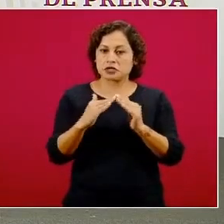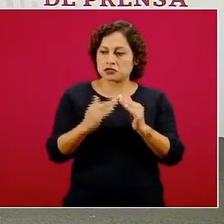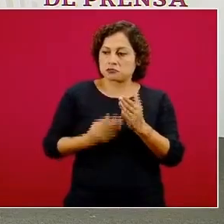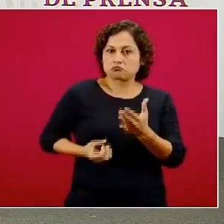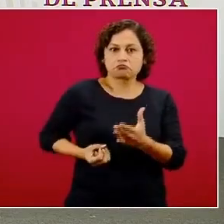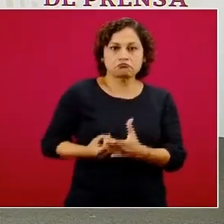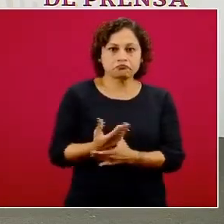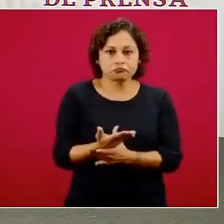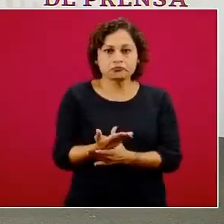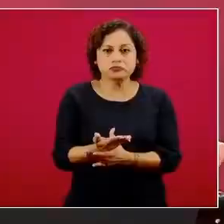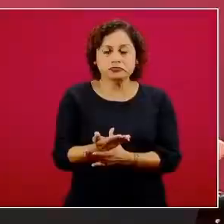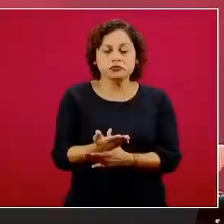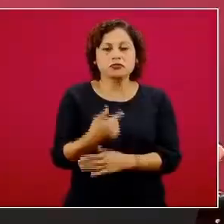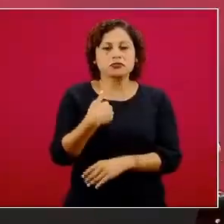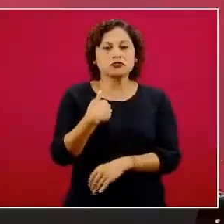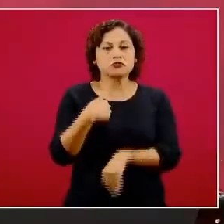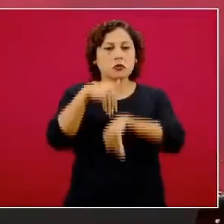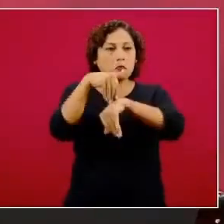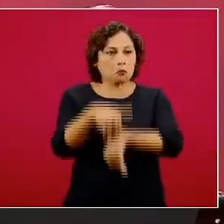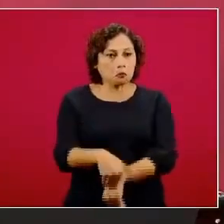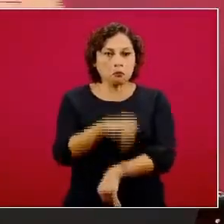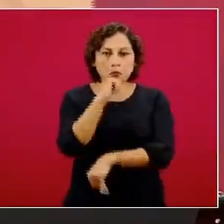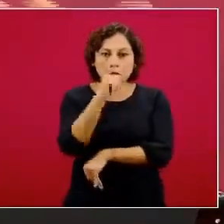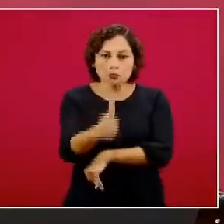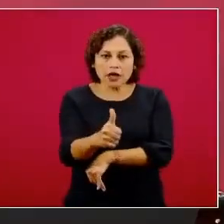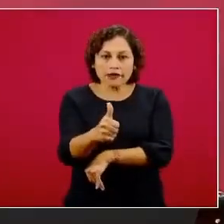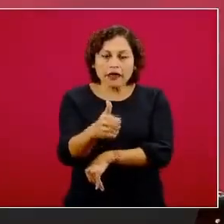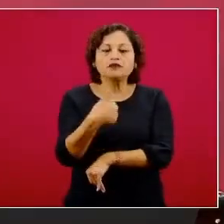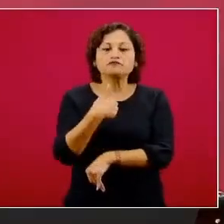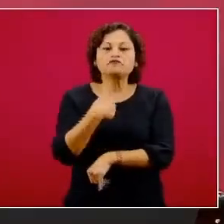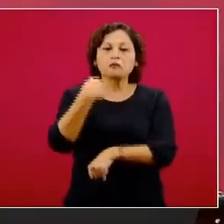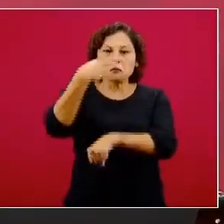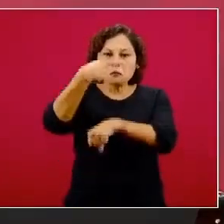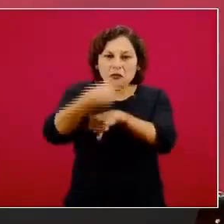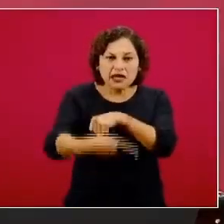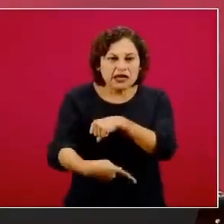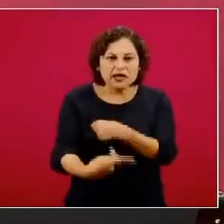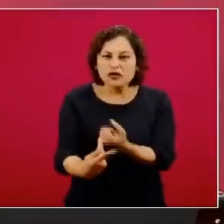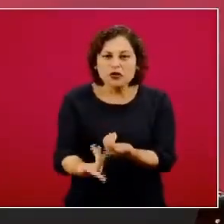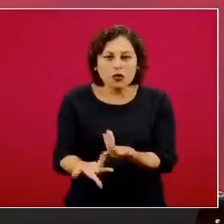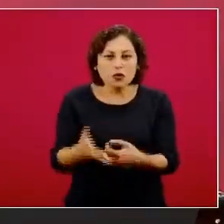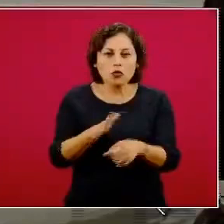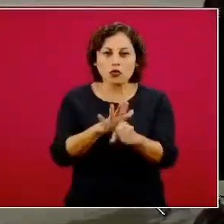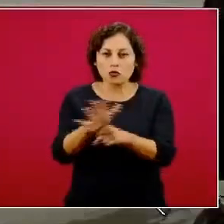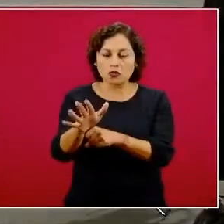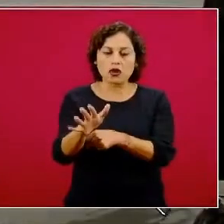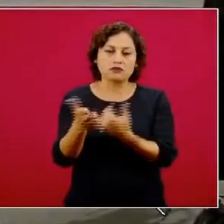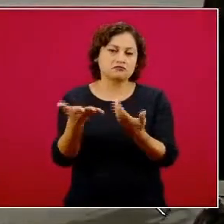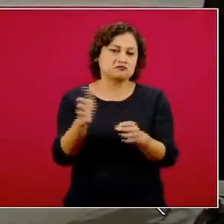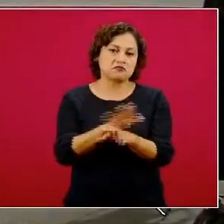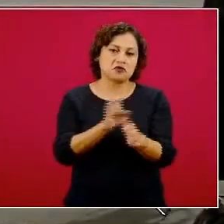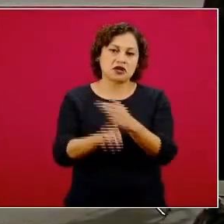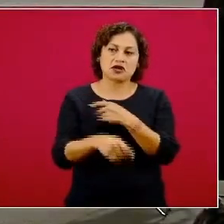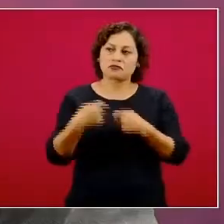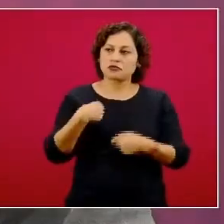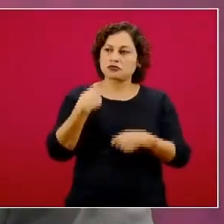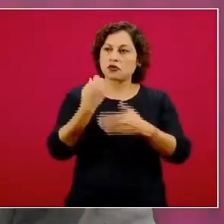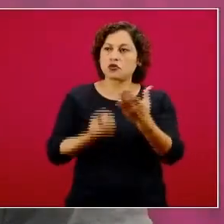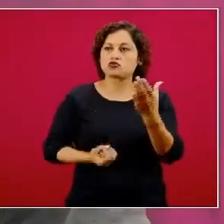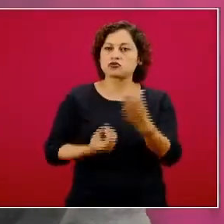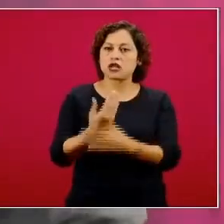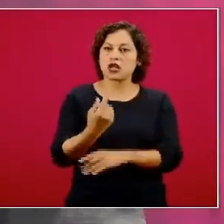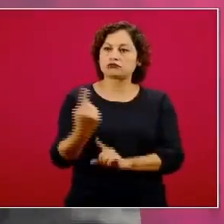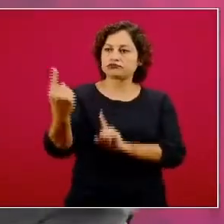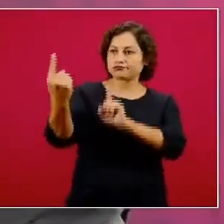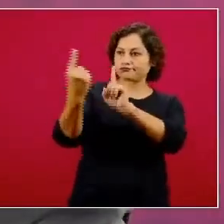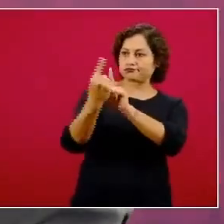prevención de las enfermedades respiratorias agudas, cuál es el riesgo que tiene de enfrentarse a una persona que pudiera